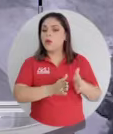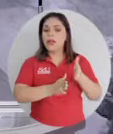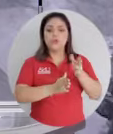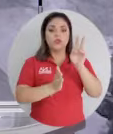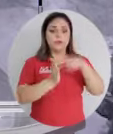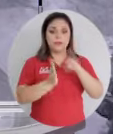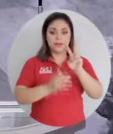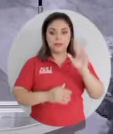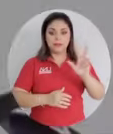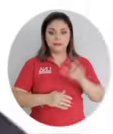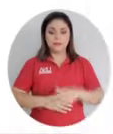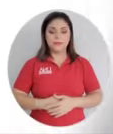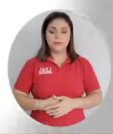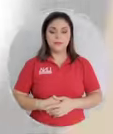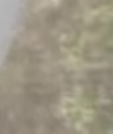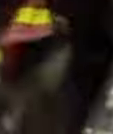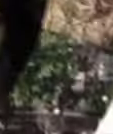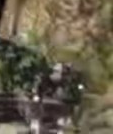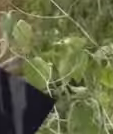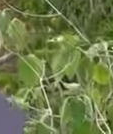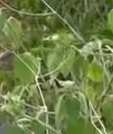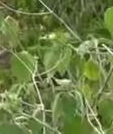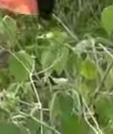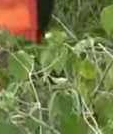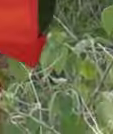en 2023.